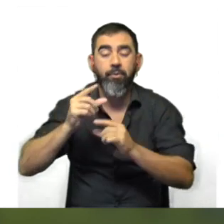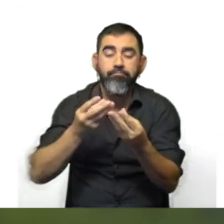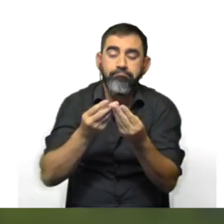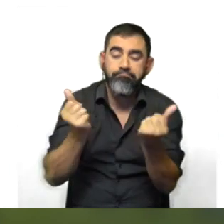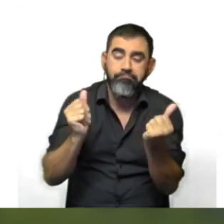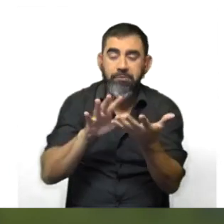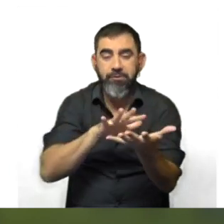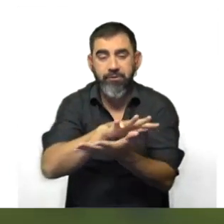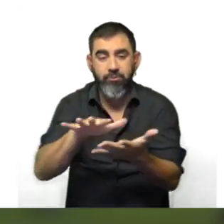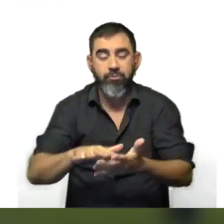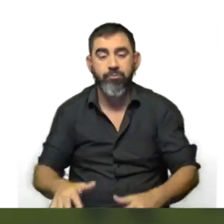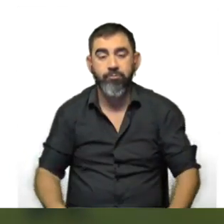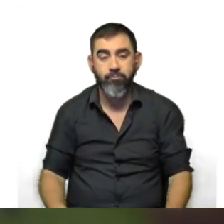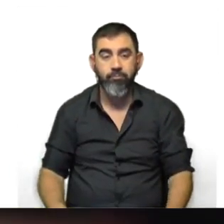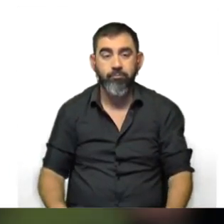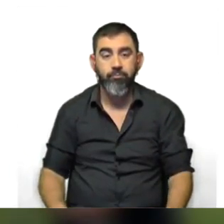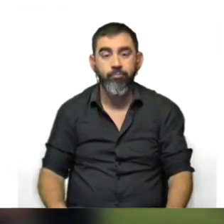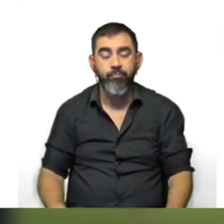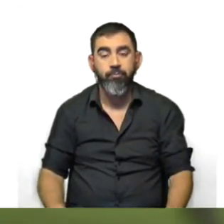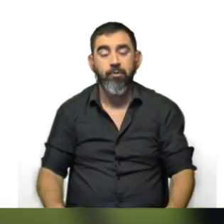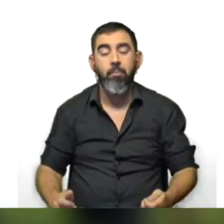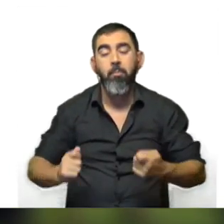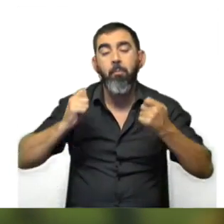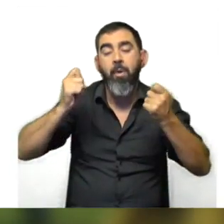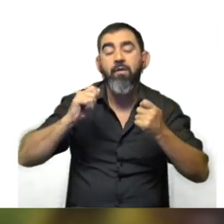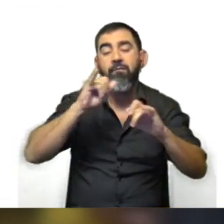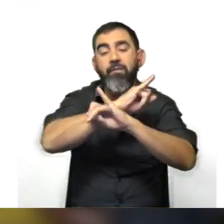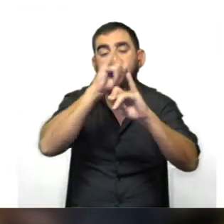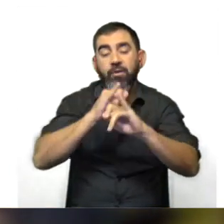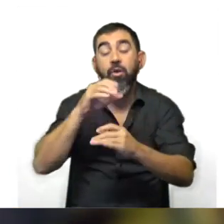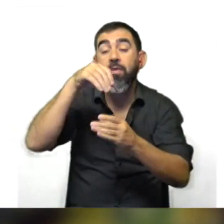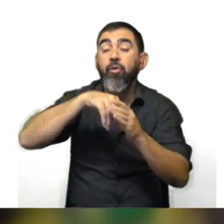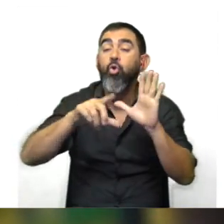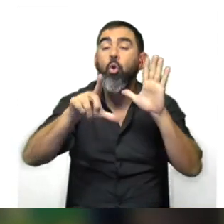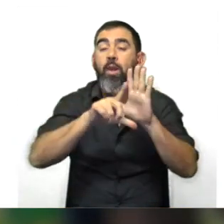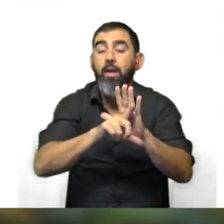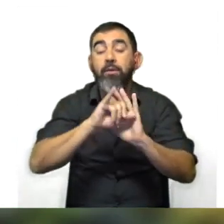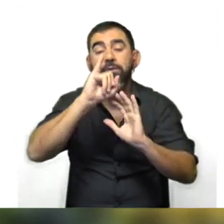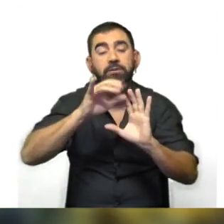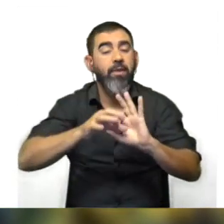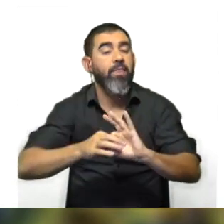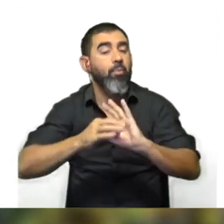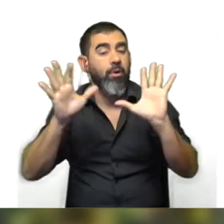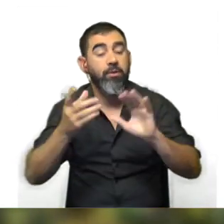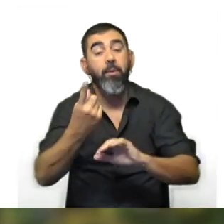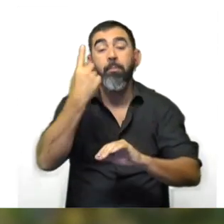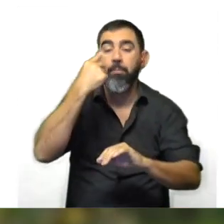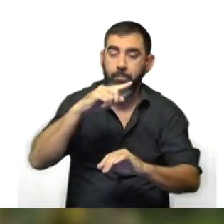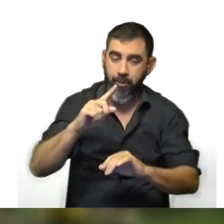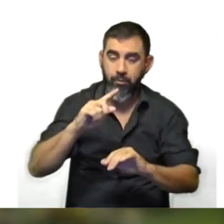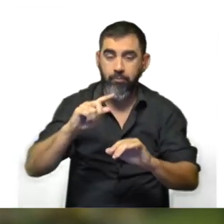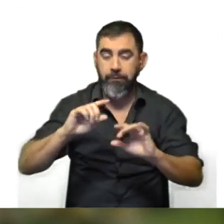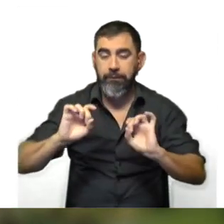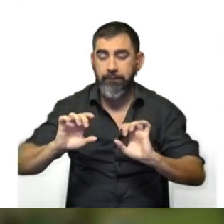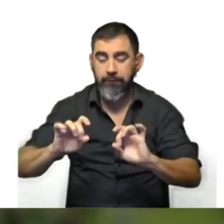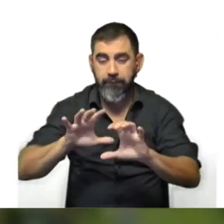lo sucedido Sí ahí lo ven dice las manifestaciones pacíficas dentro de la ley son parte de la Democracia sin embargo el vandalismo